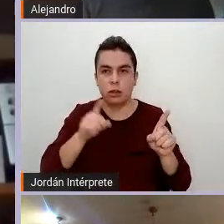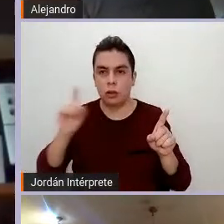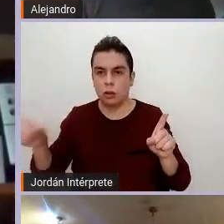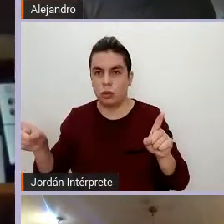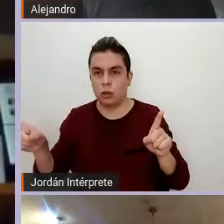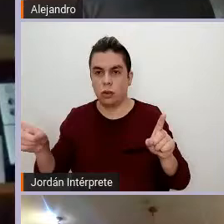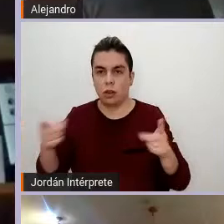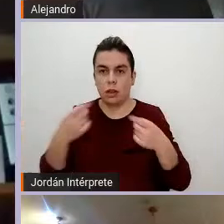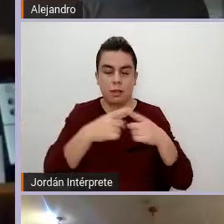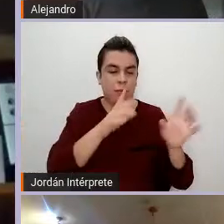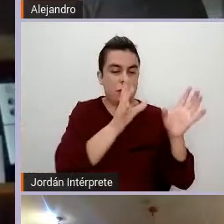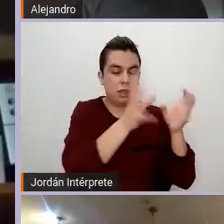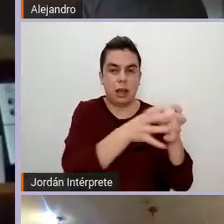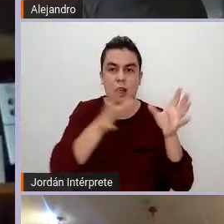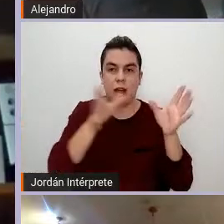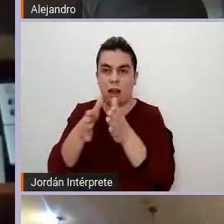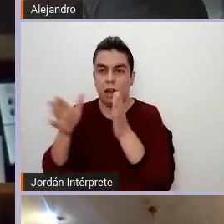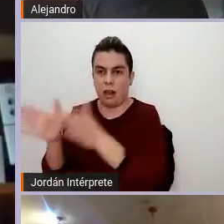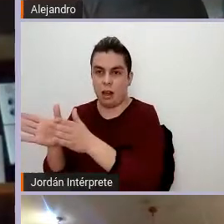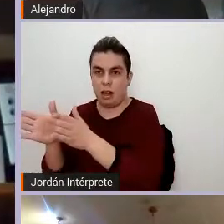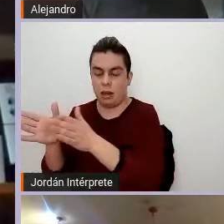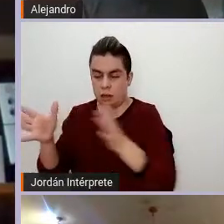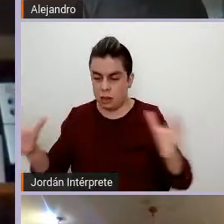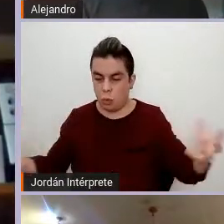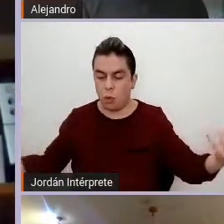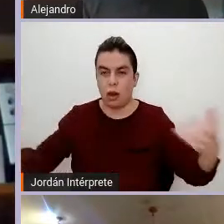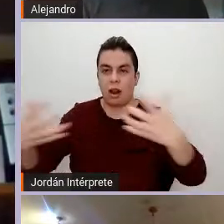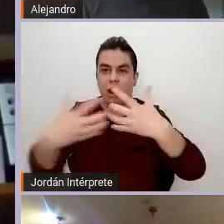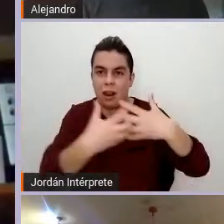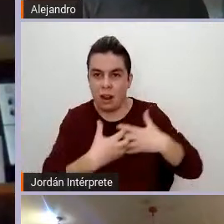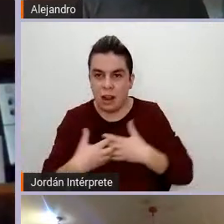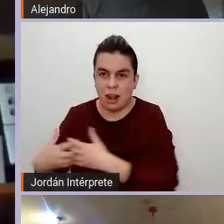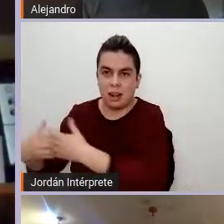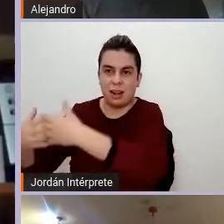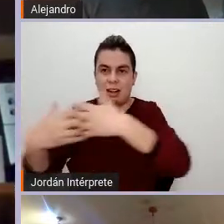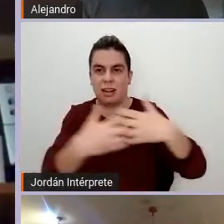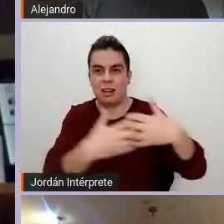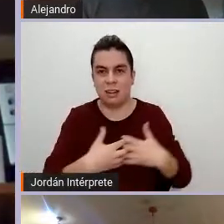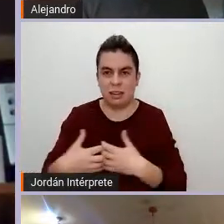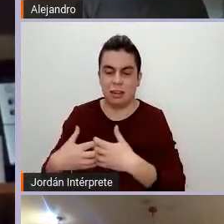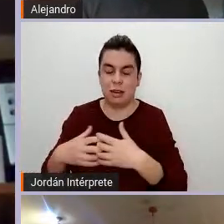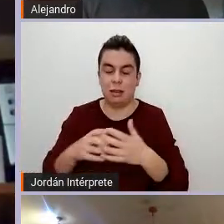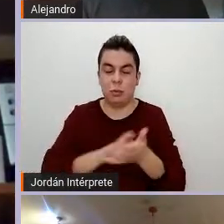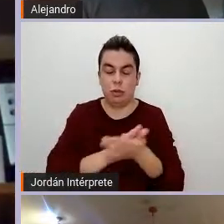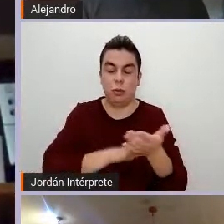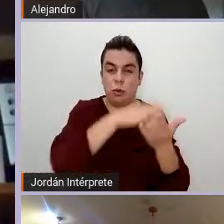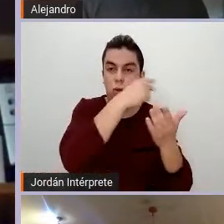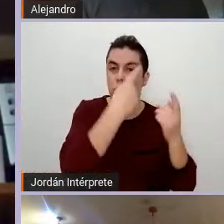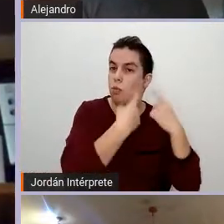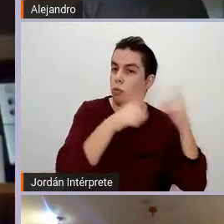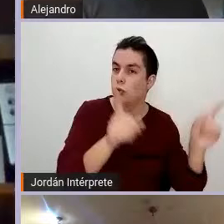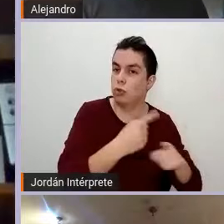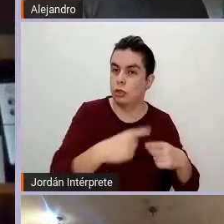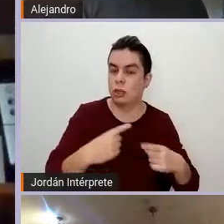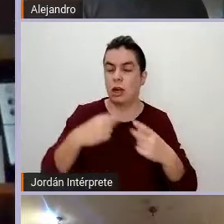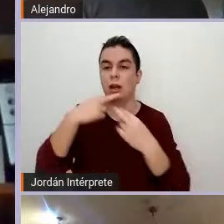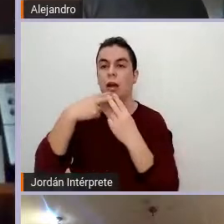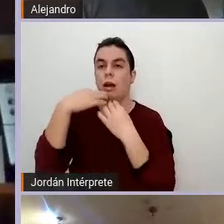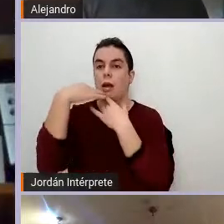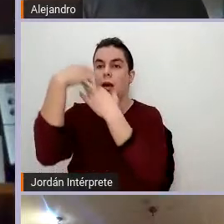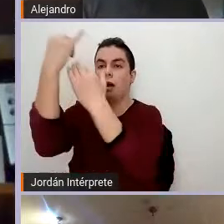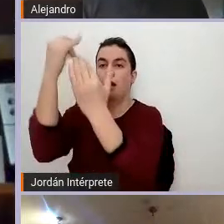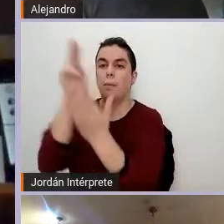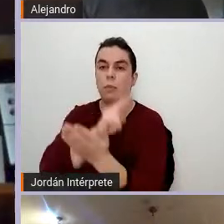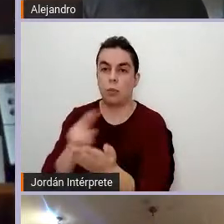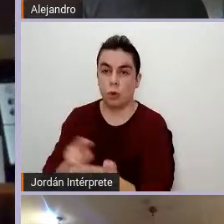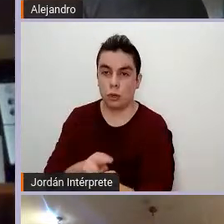diferentes rubros en que se desenvolvió la artista, como dice el título, música, poesía y arte visual. Y si bien estas relaciones